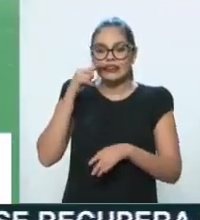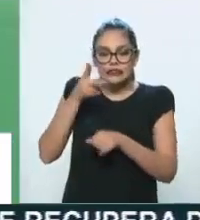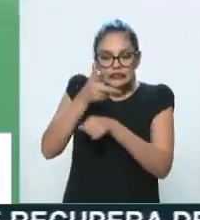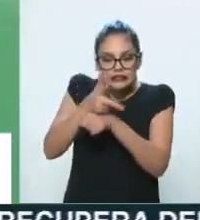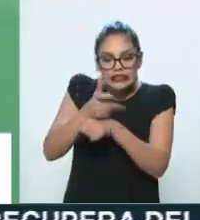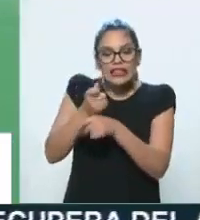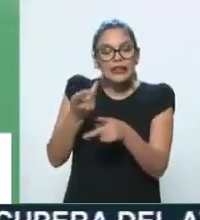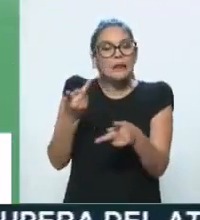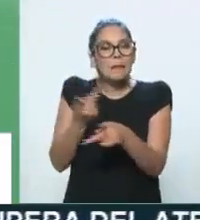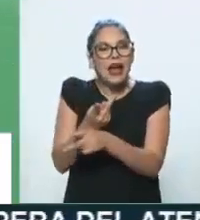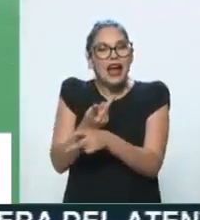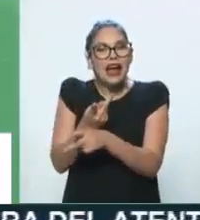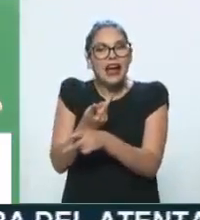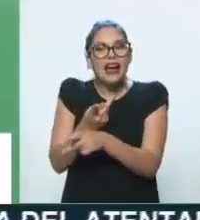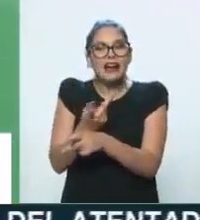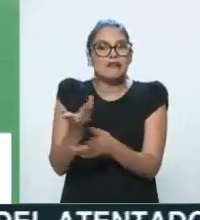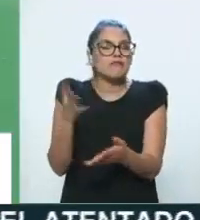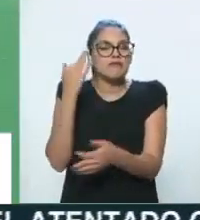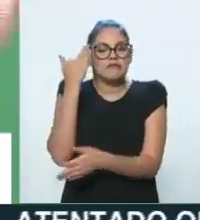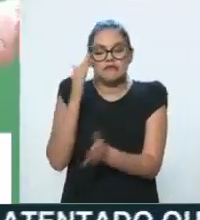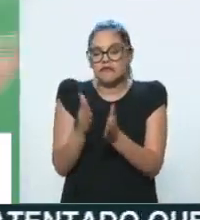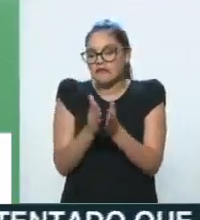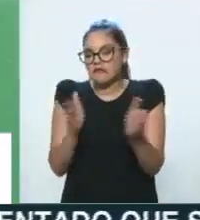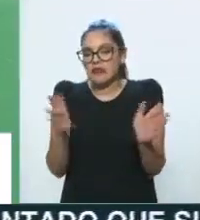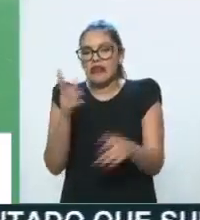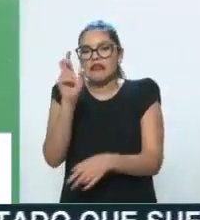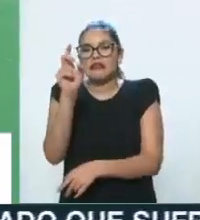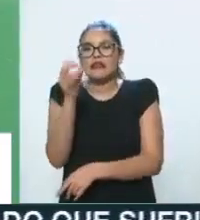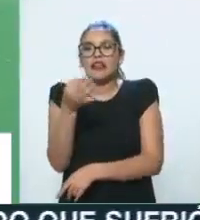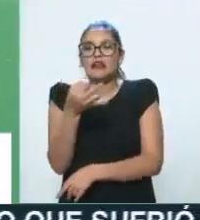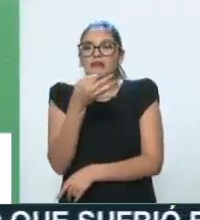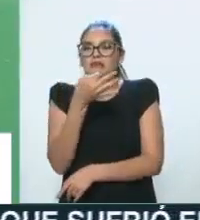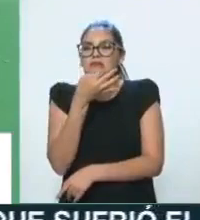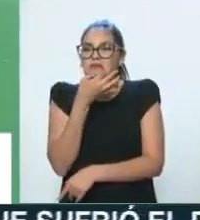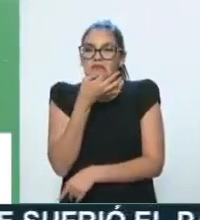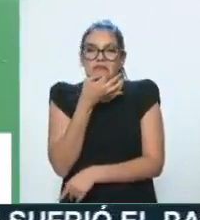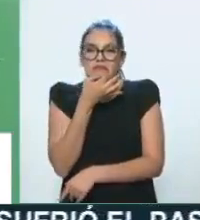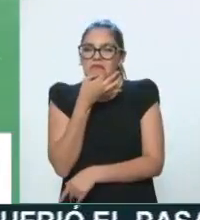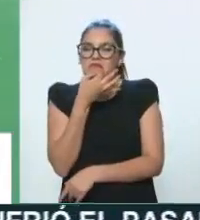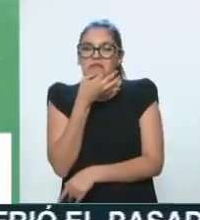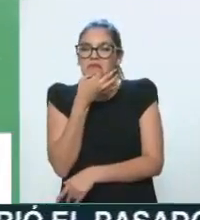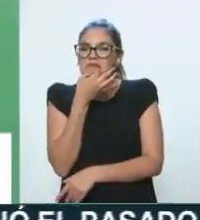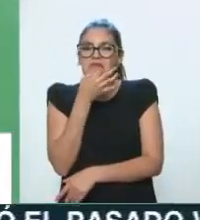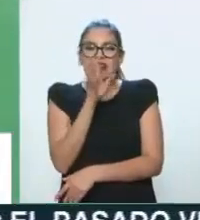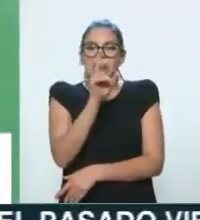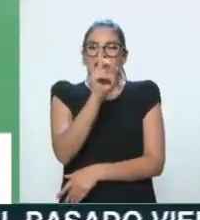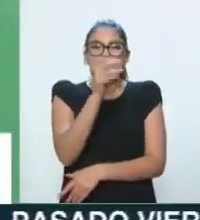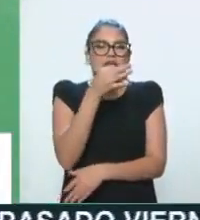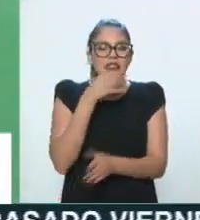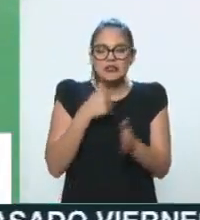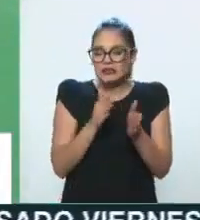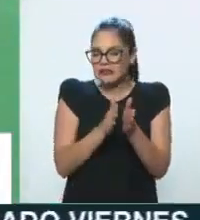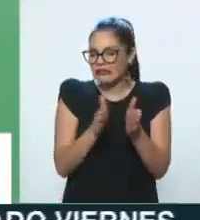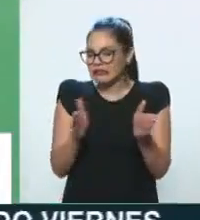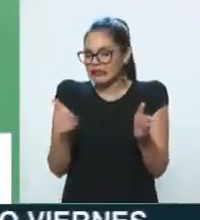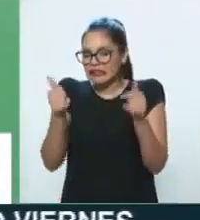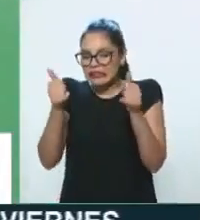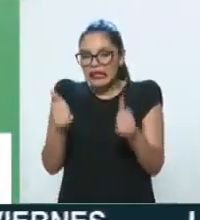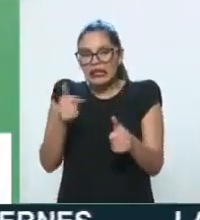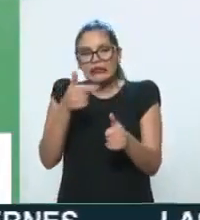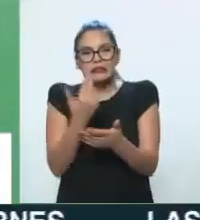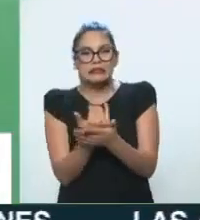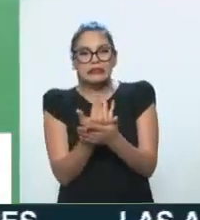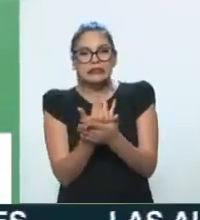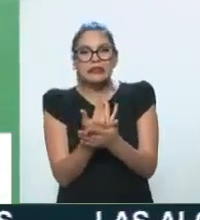se está viviendo, que subimos aproximadamente como media hora, de media hora a 35 minutos, exagerando allá adentro,